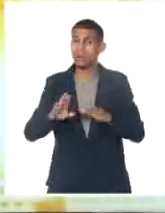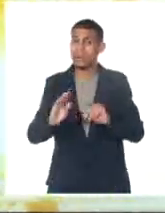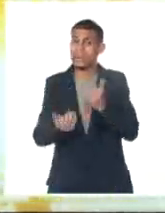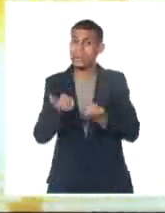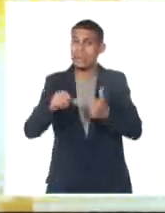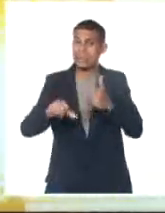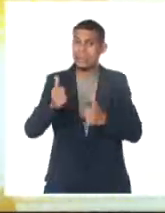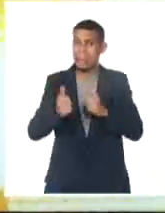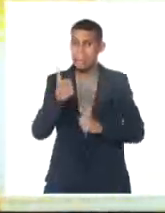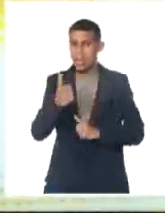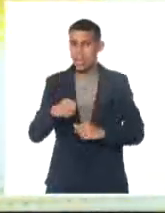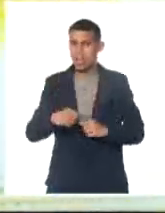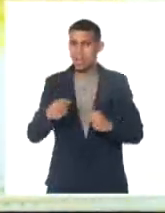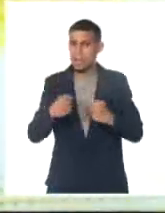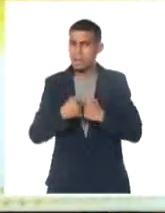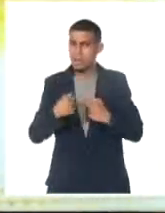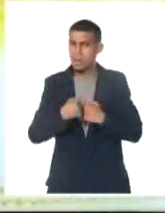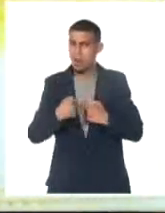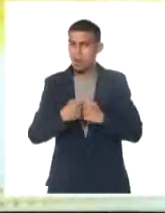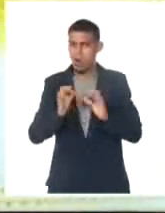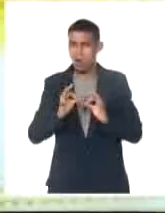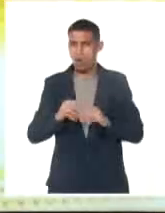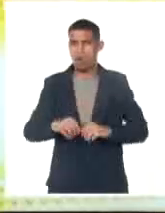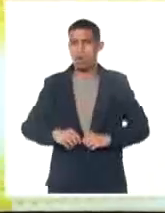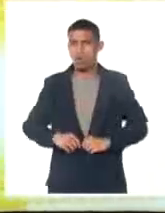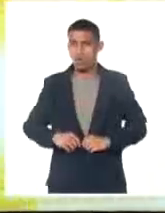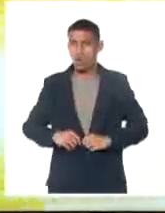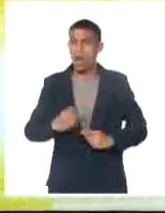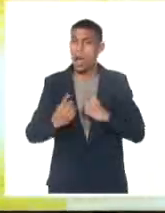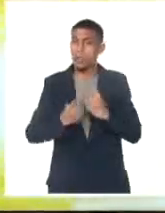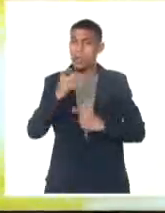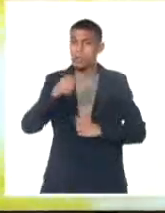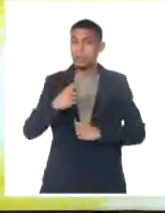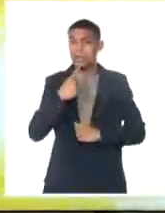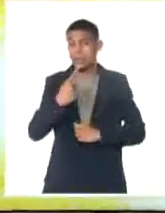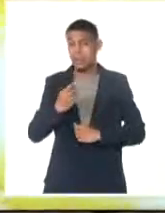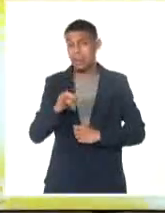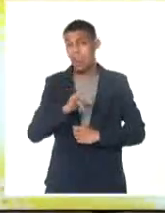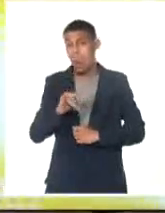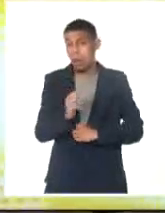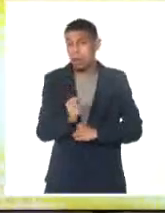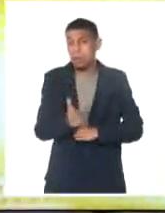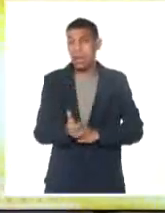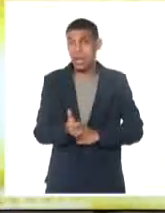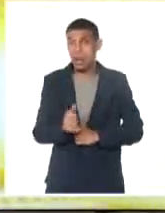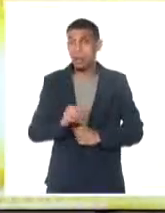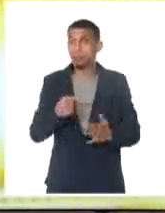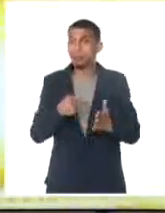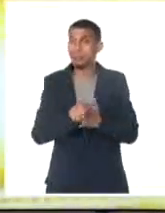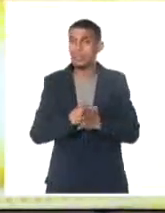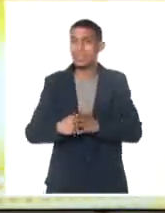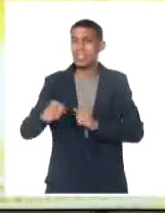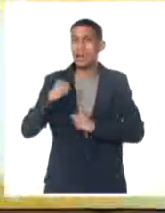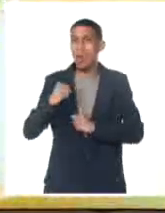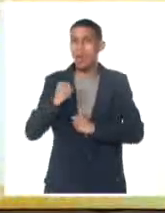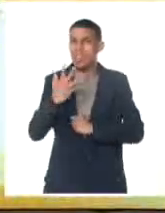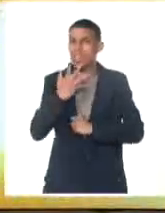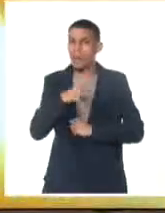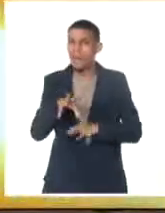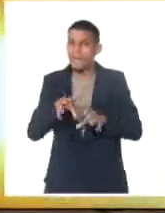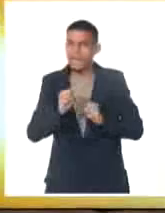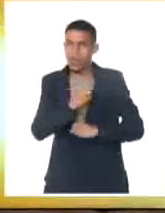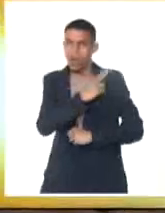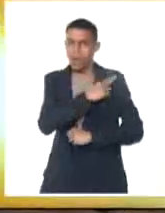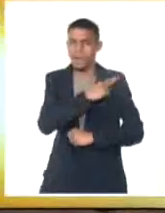e infernal violencia, como la han descrito quienes la han podido vivir de cerca por enfrentamientos de poder. Los generales